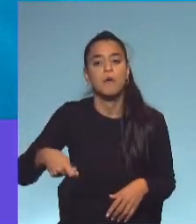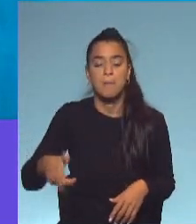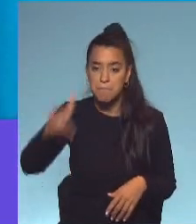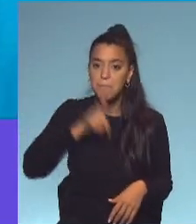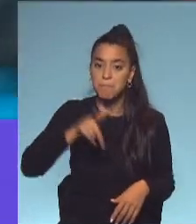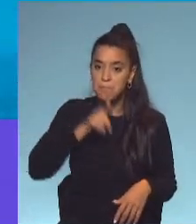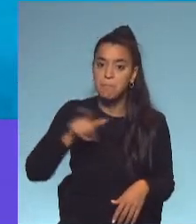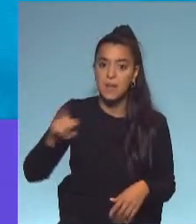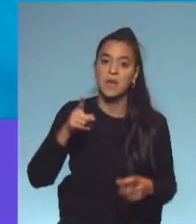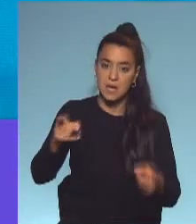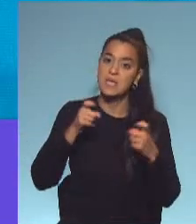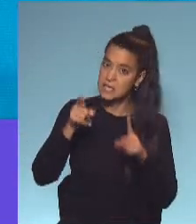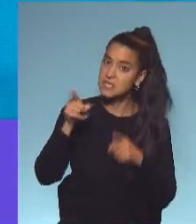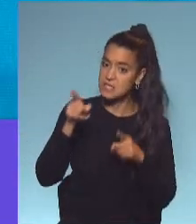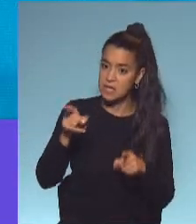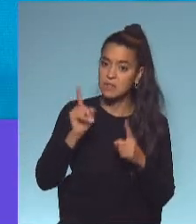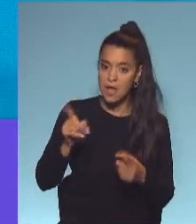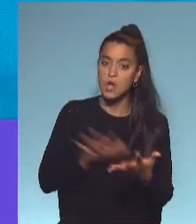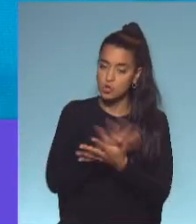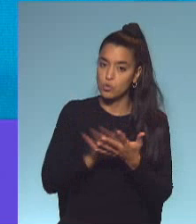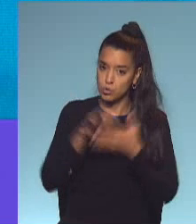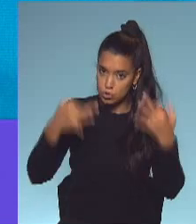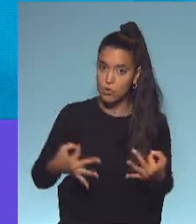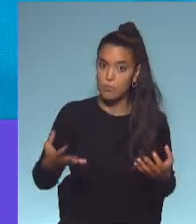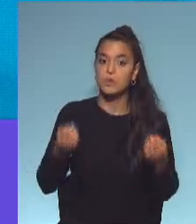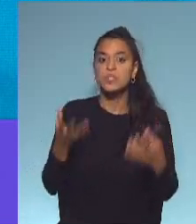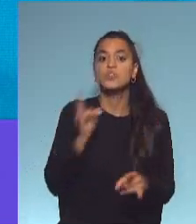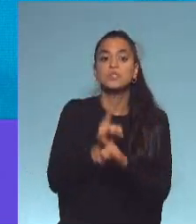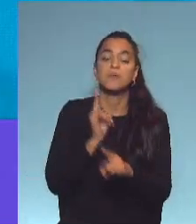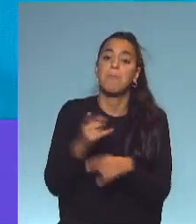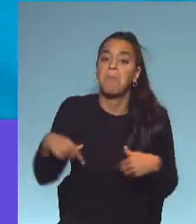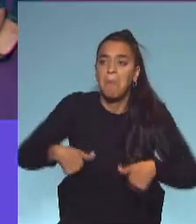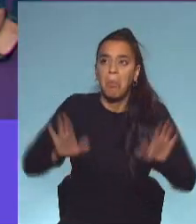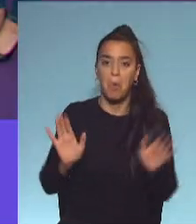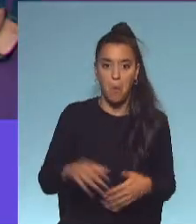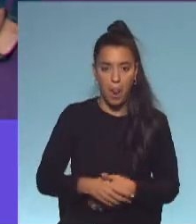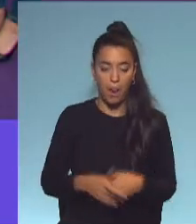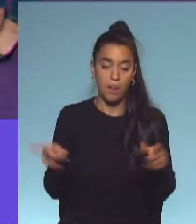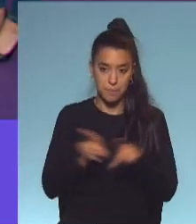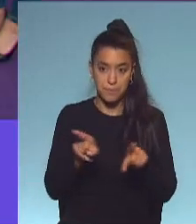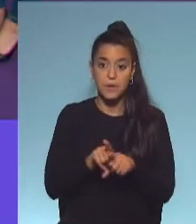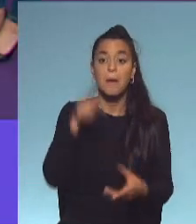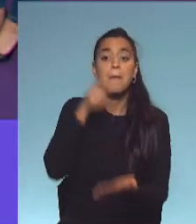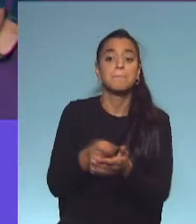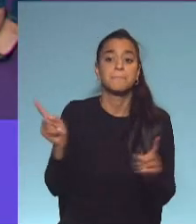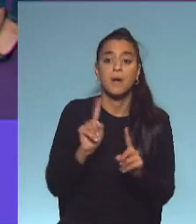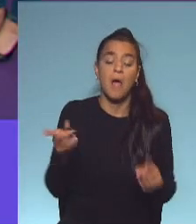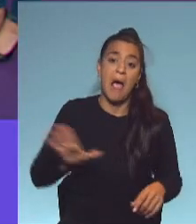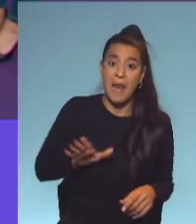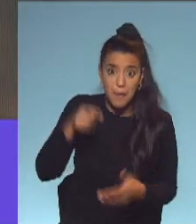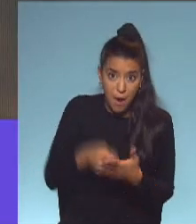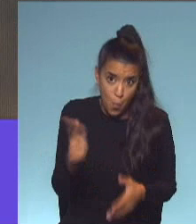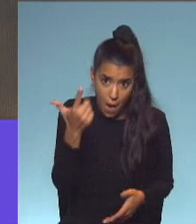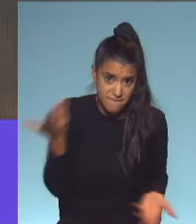Me parece que necesita que esto tenga una resolución, porque si no, da siempre todo lo mismo. Sí, porque es lo que decís, el que pagó no tenía ganas de